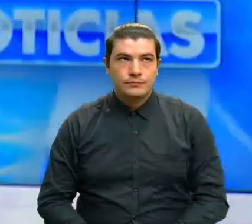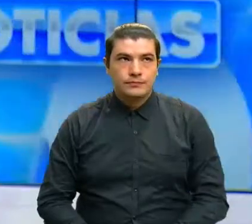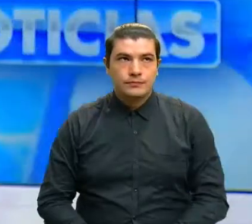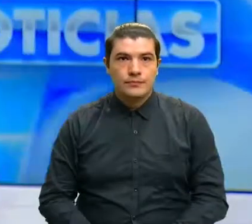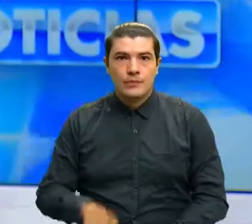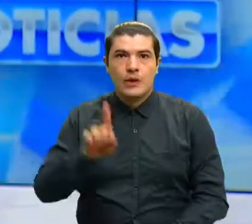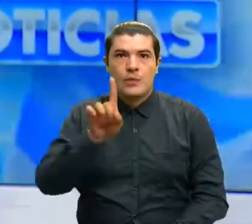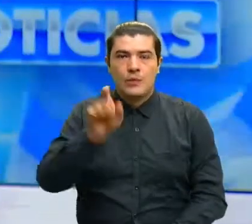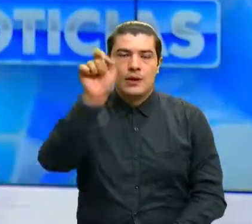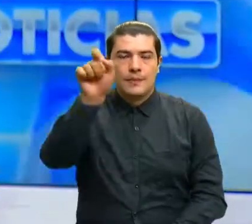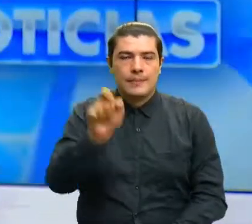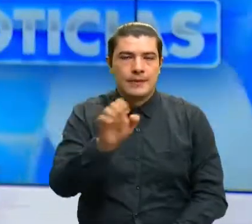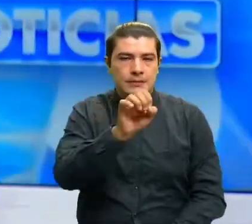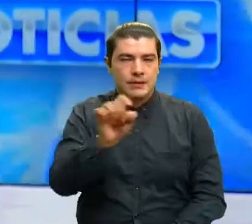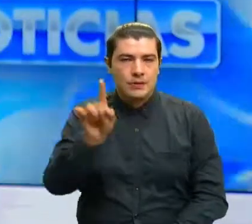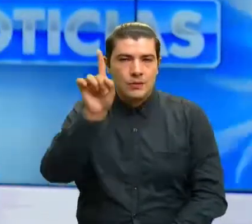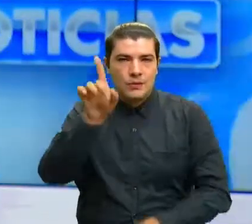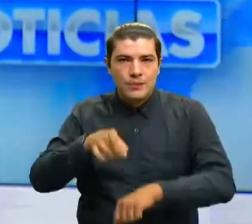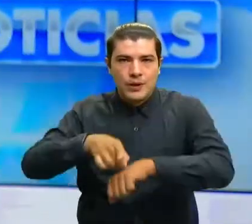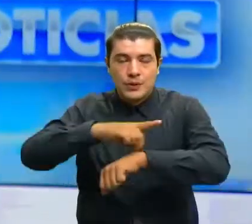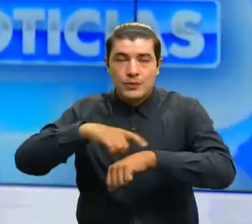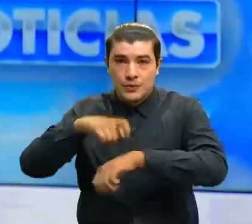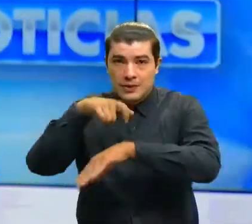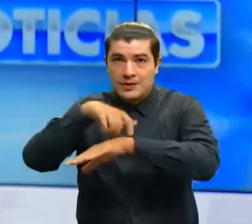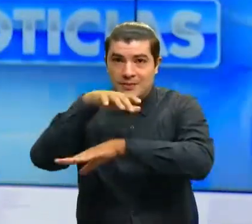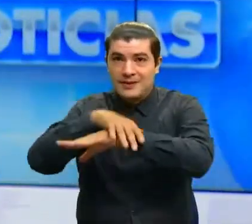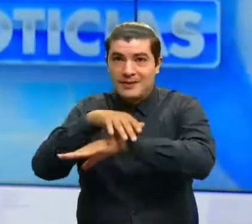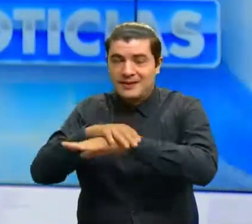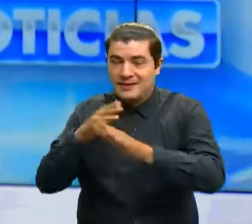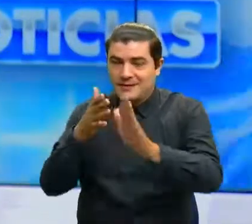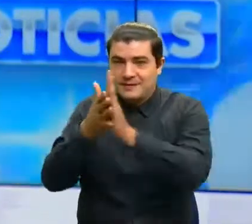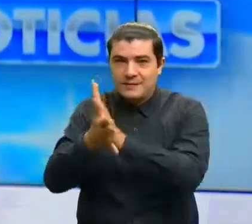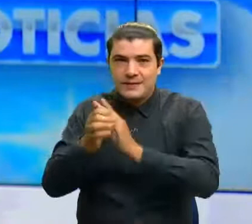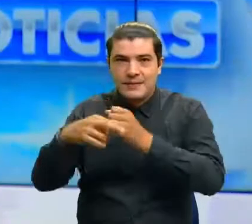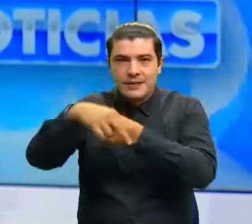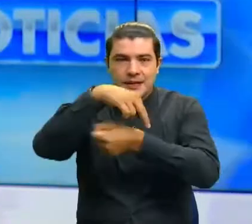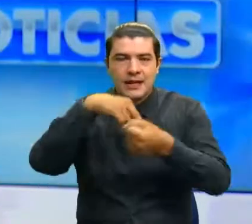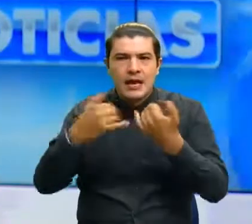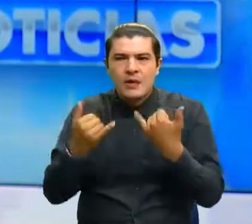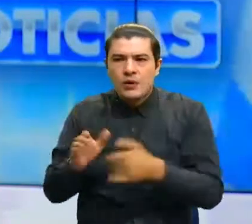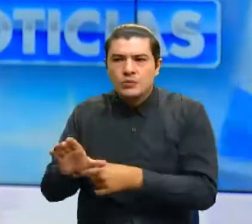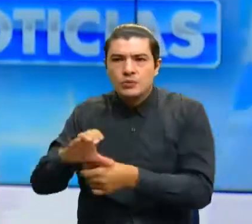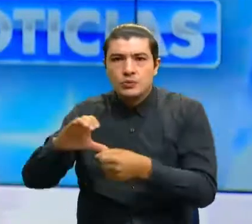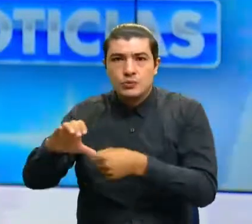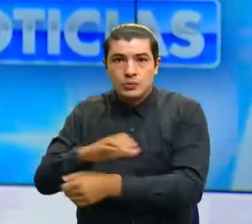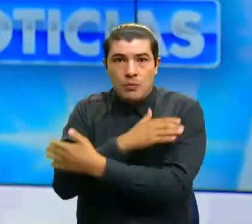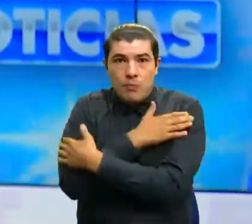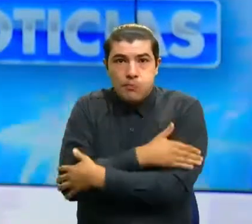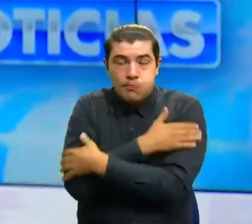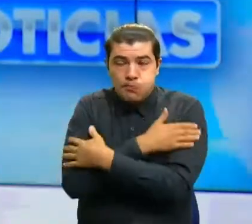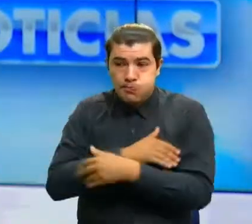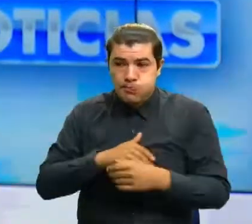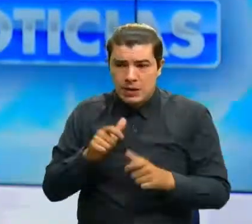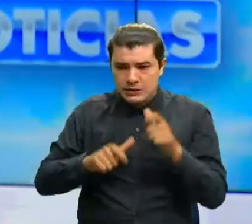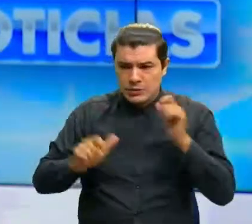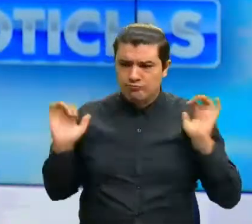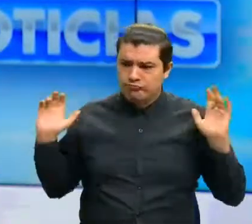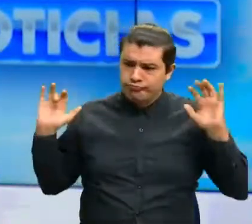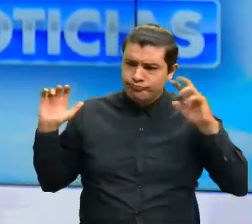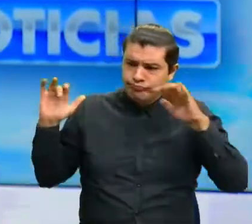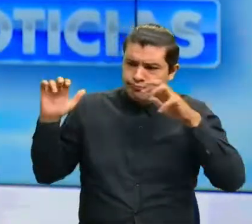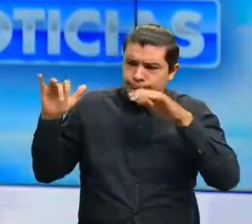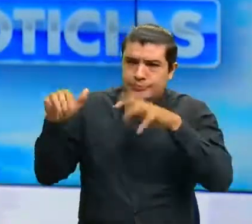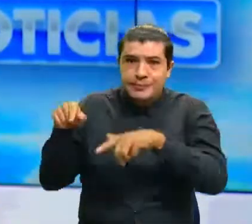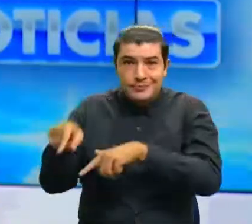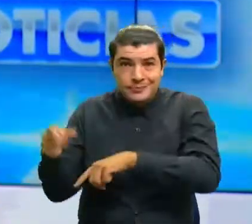Siendo la 1:01 de la tarde, iniciamos con nuestro panorama regional, pues en Pamplona la comunidad asistió masivamente a la jornada denominada